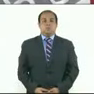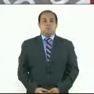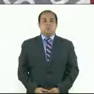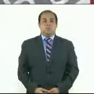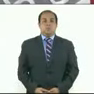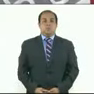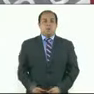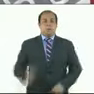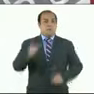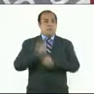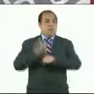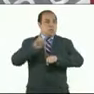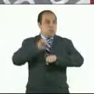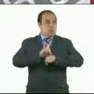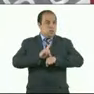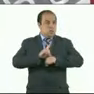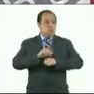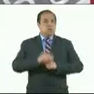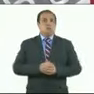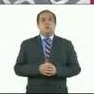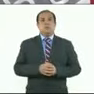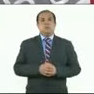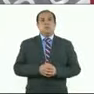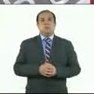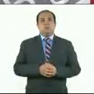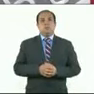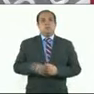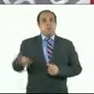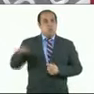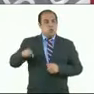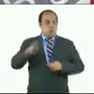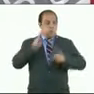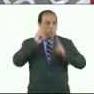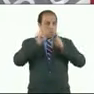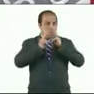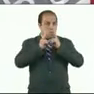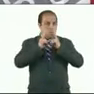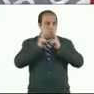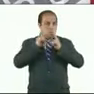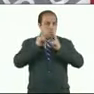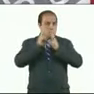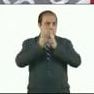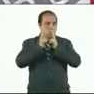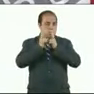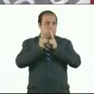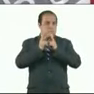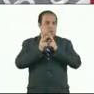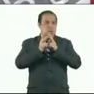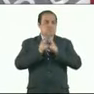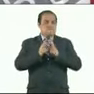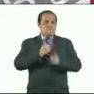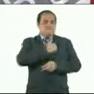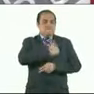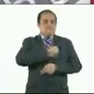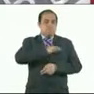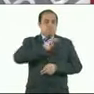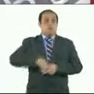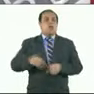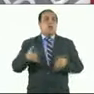El primer día, a raíz de, como son vecinos del lamentable fallecimiento de la joven,